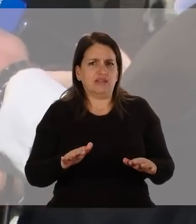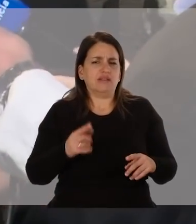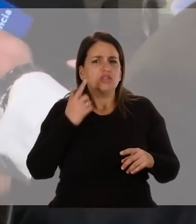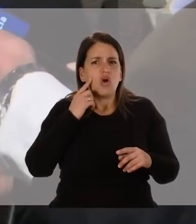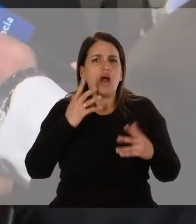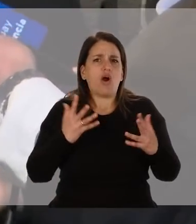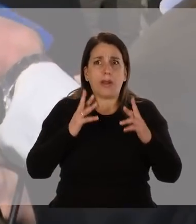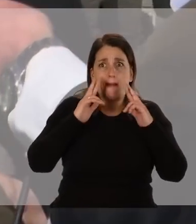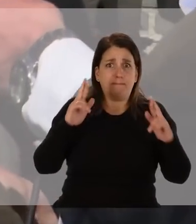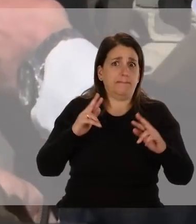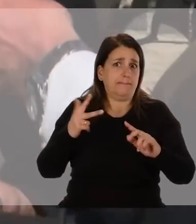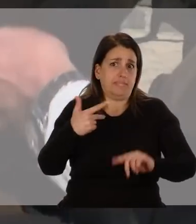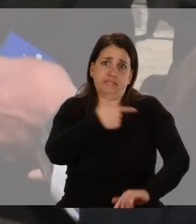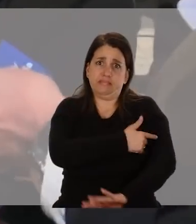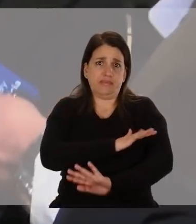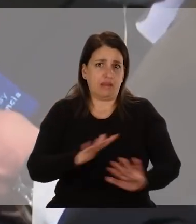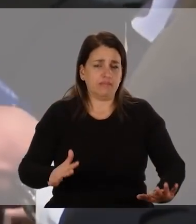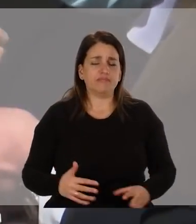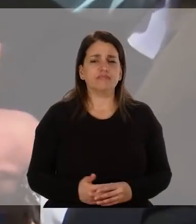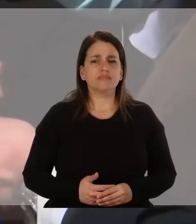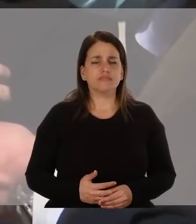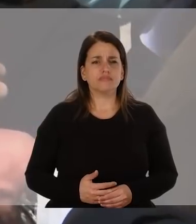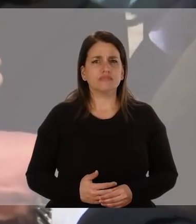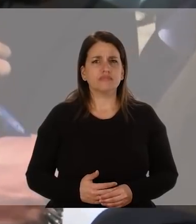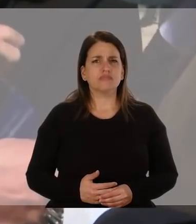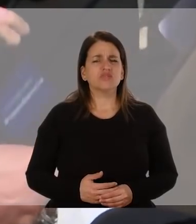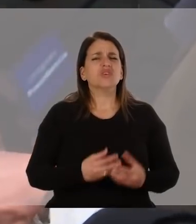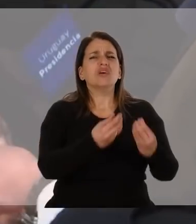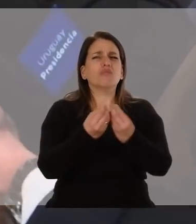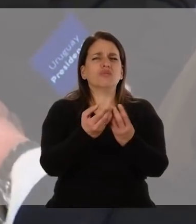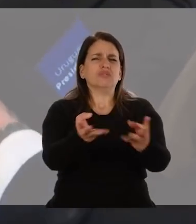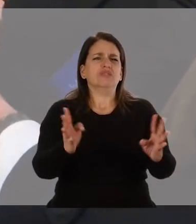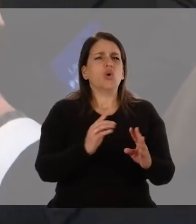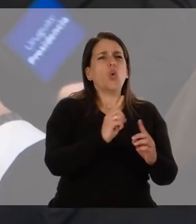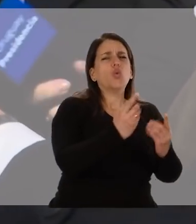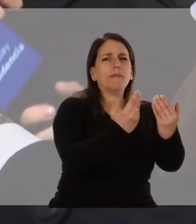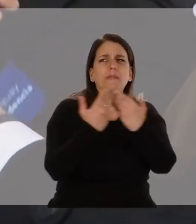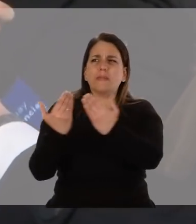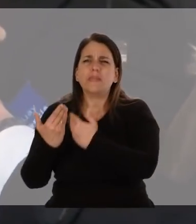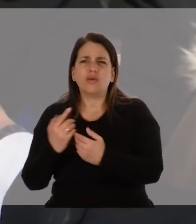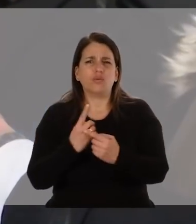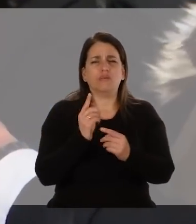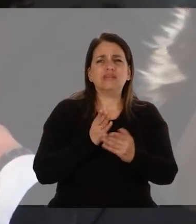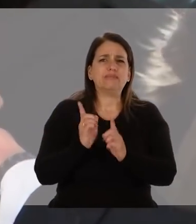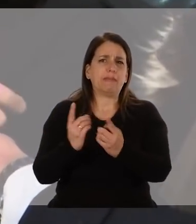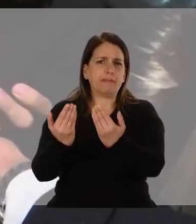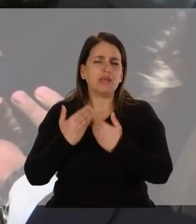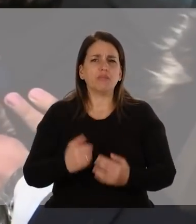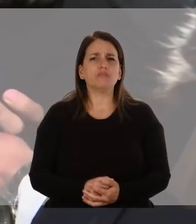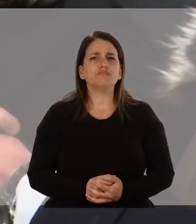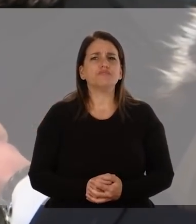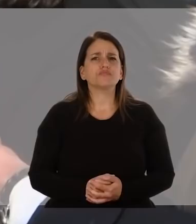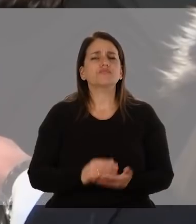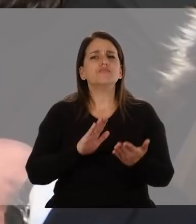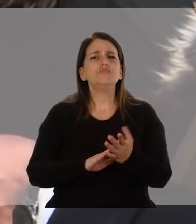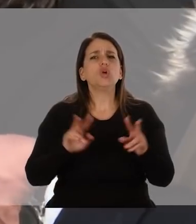estaría timbiando de la salud de los gurises. La investigadora que propone... dijo que hoy tal vez iba... Yo sé que somos muchos, pero si hacemos una cada una mejor, porque si no, así participa todo. Iba a estar firmado,